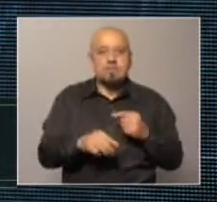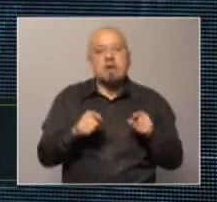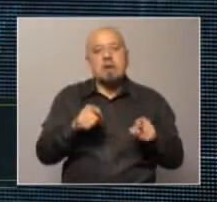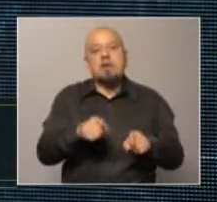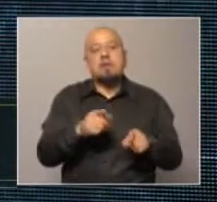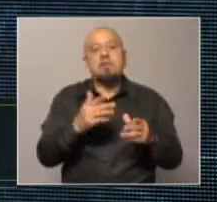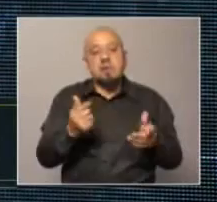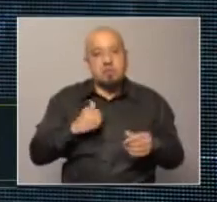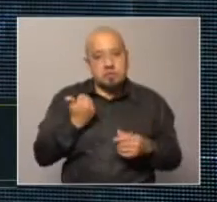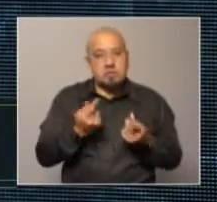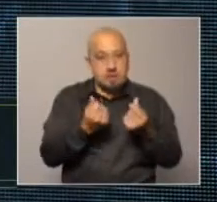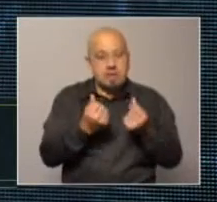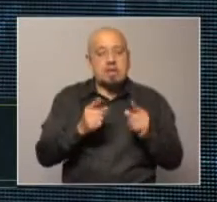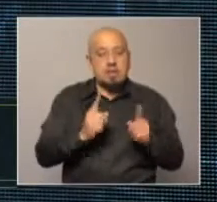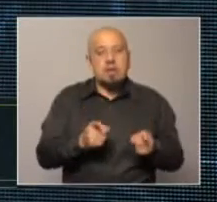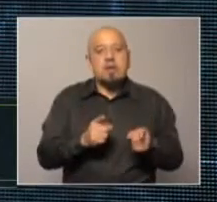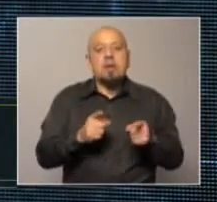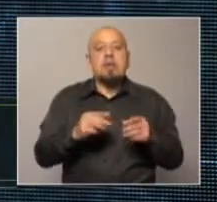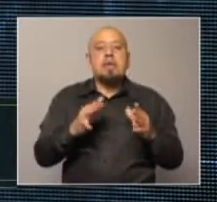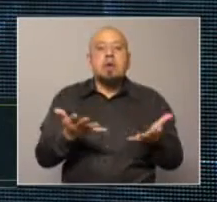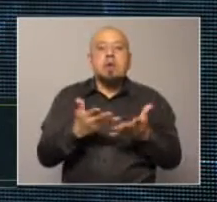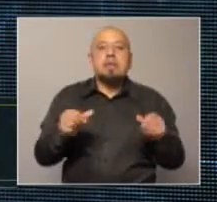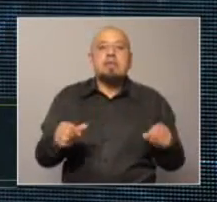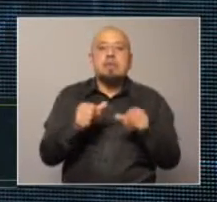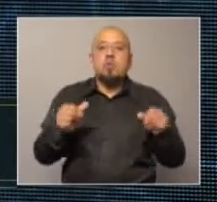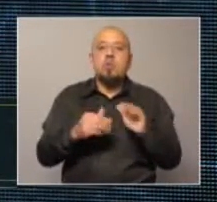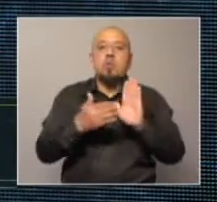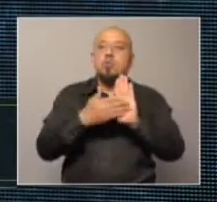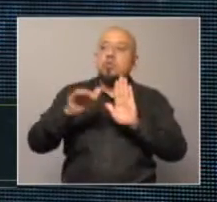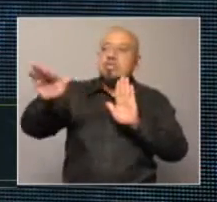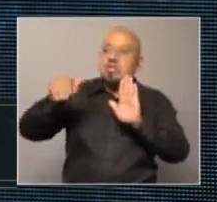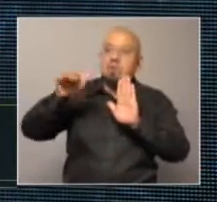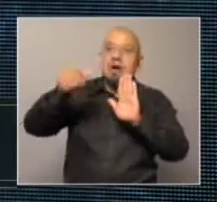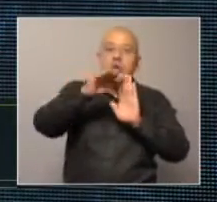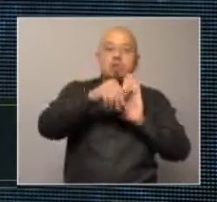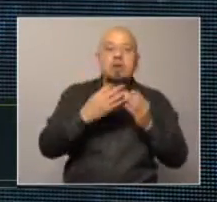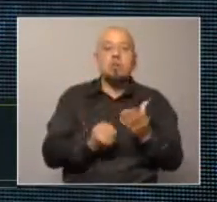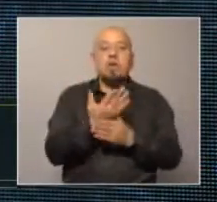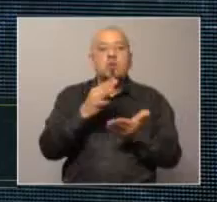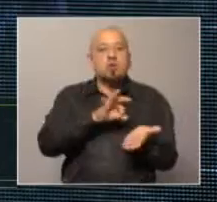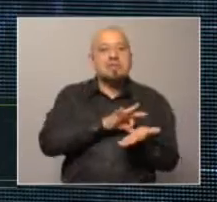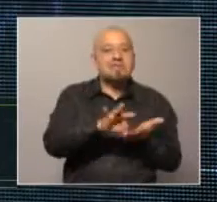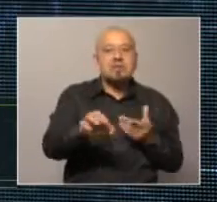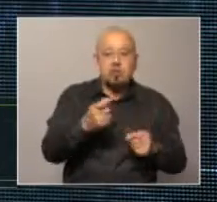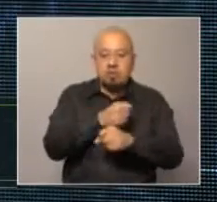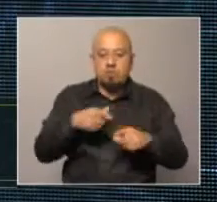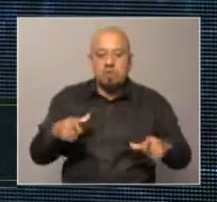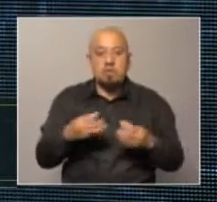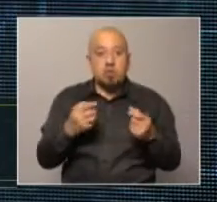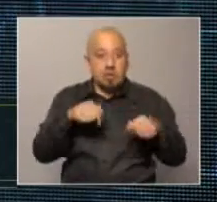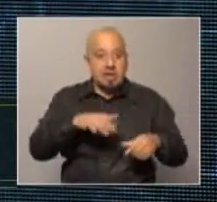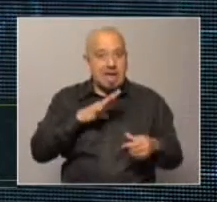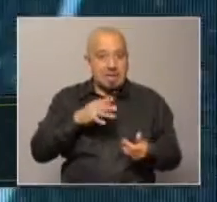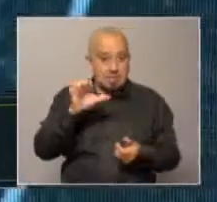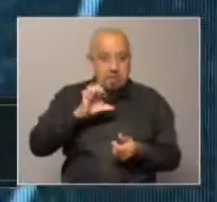ahorraría otra parte. Y además están haciendo un llamado para un nuevo servicio de limpieza, uh-huh. porque sostienen que es muy caro el actual. El que está